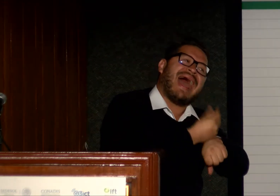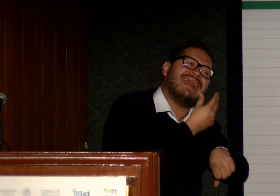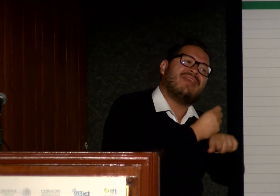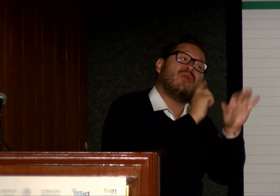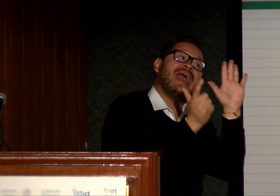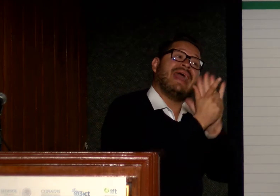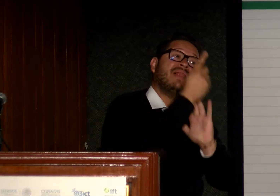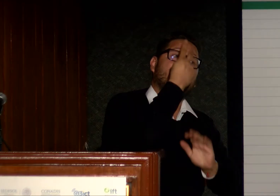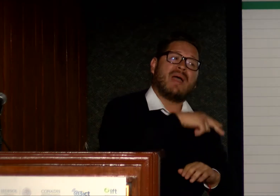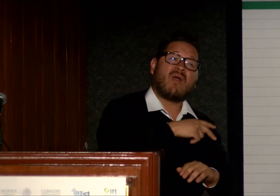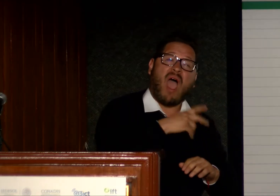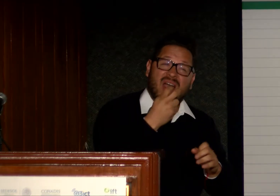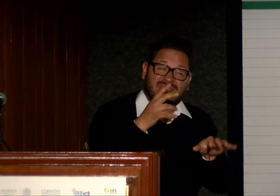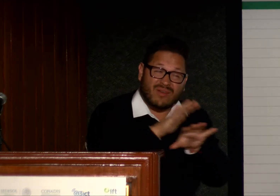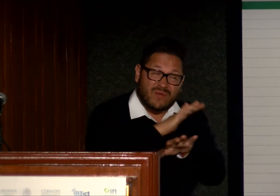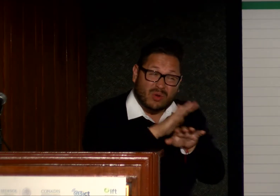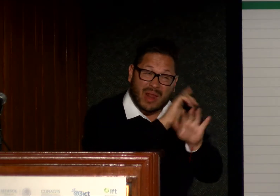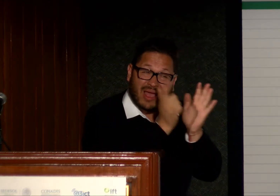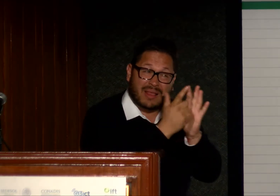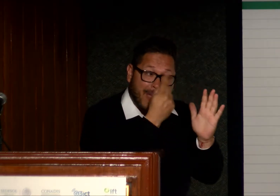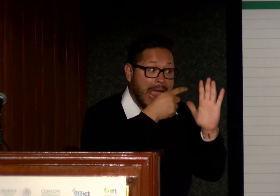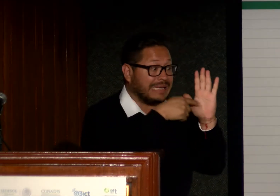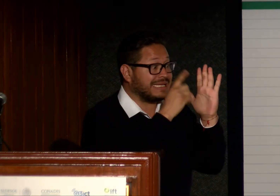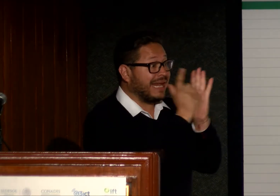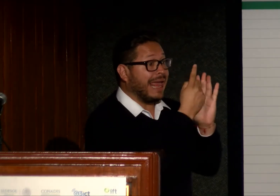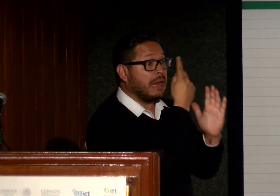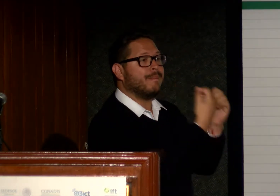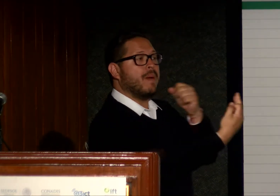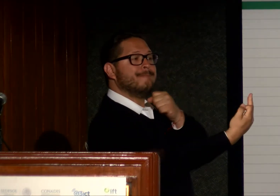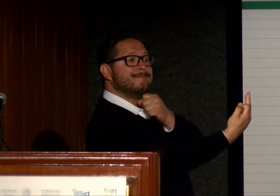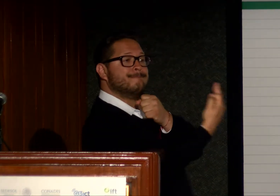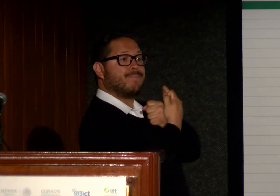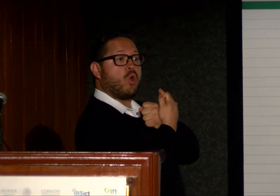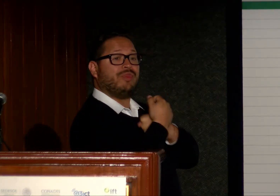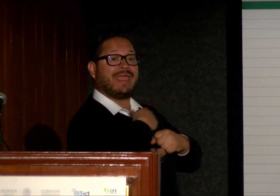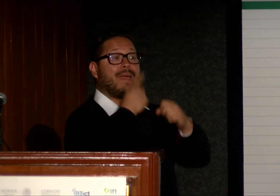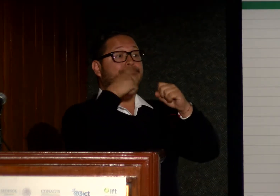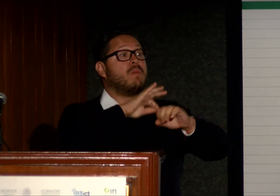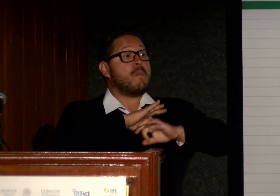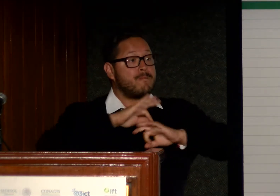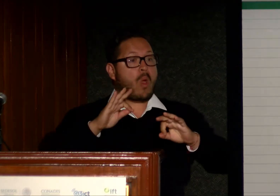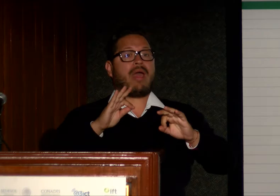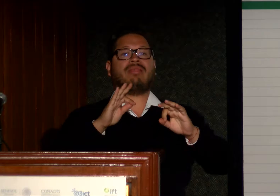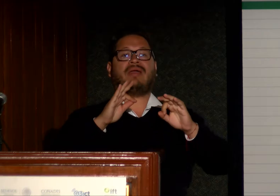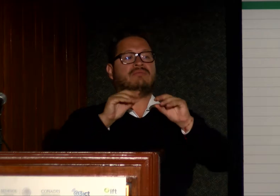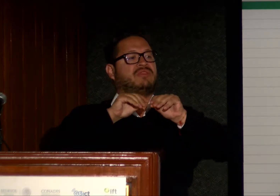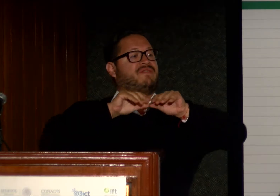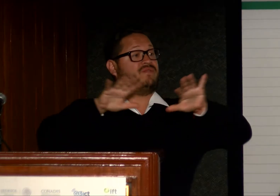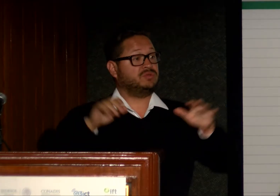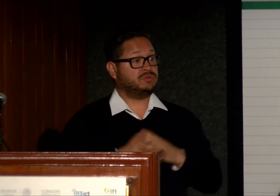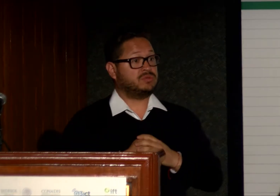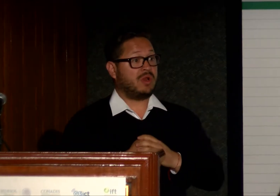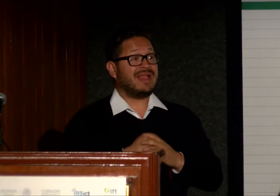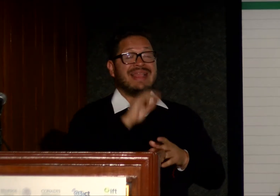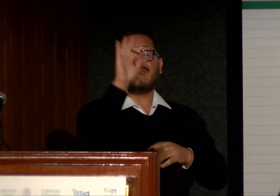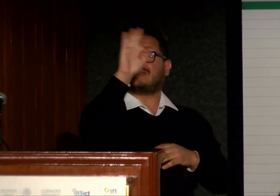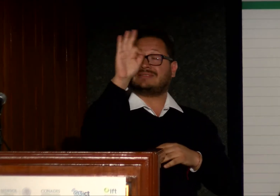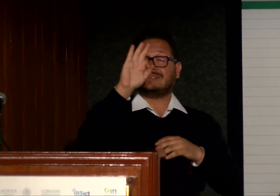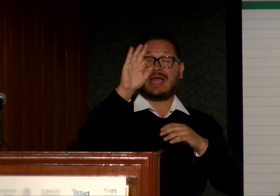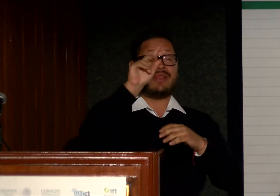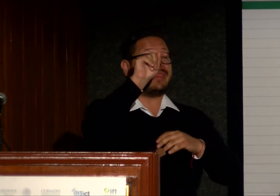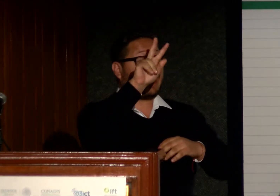iban por la lucha, iban por las leyes fundamentadas, y aquí en México no los hay. Entonces ellos